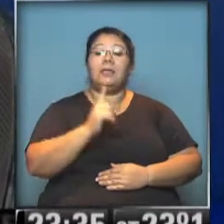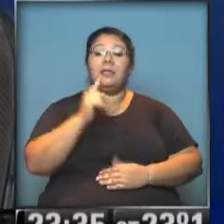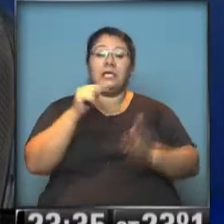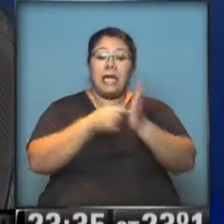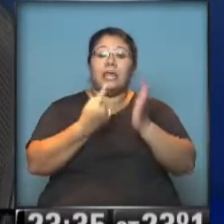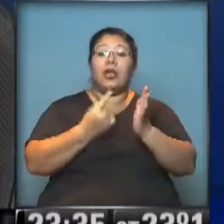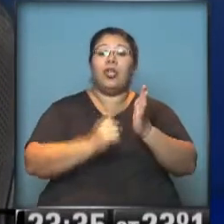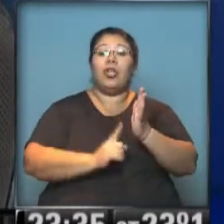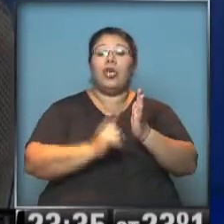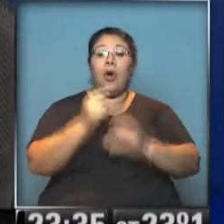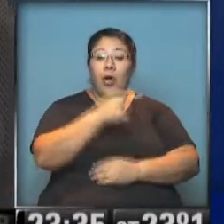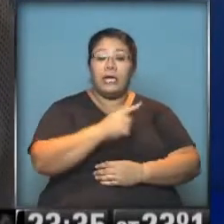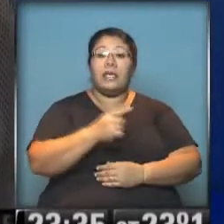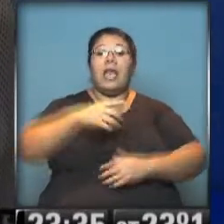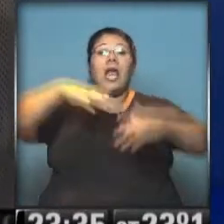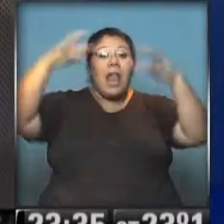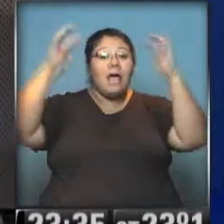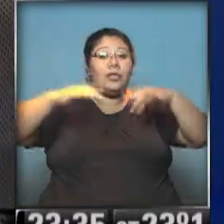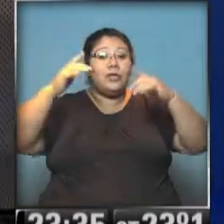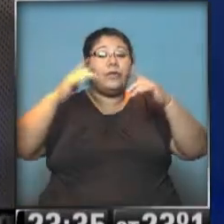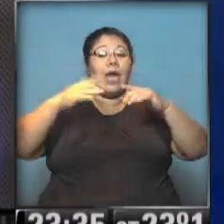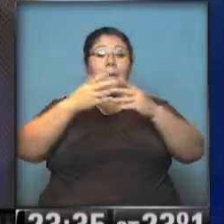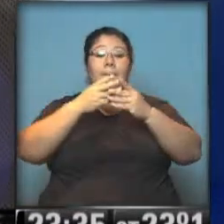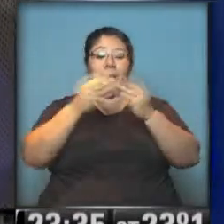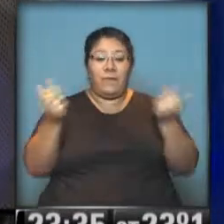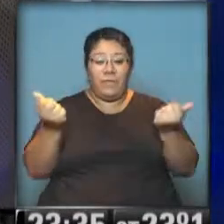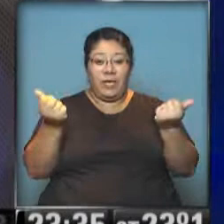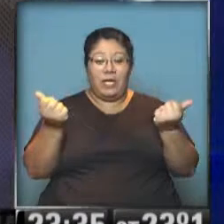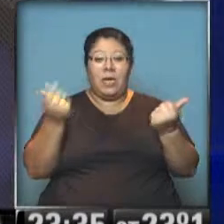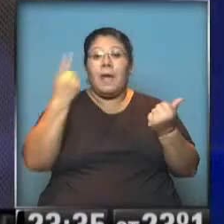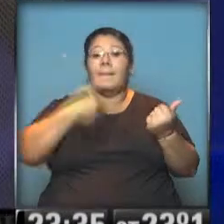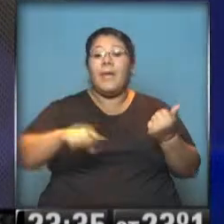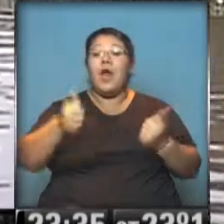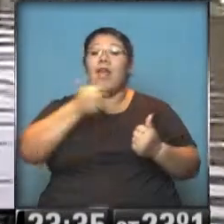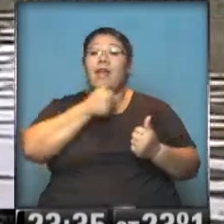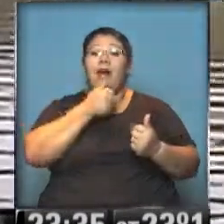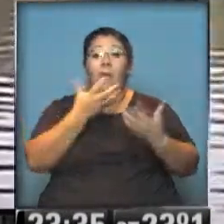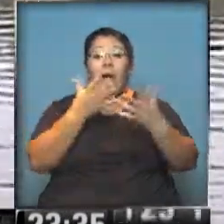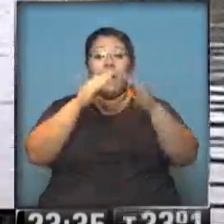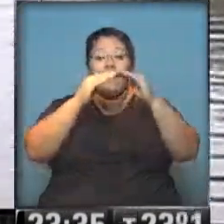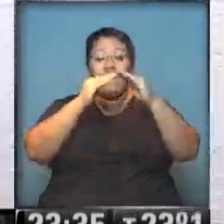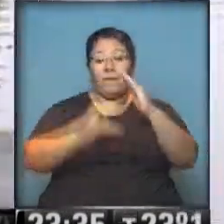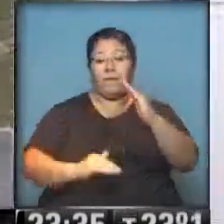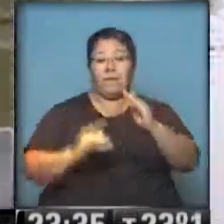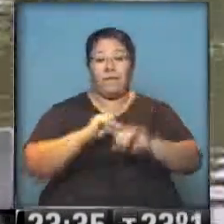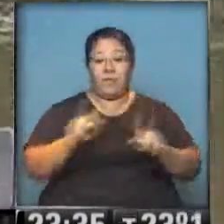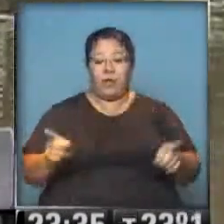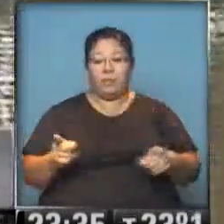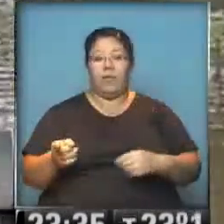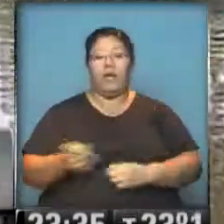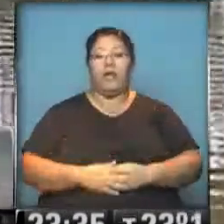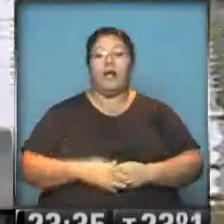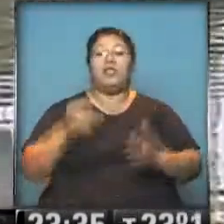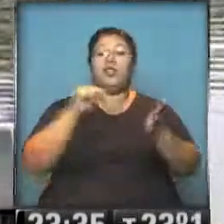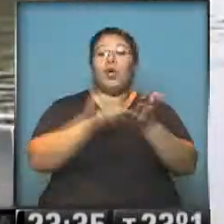las lluvias, lo que no desciende es el agua y cerca de 500 familias todavía están evacuadas. La ciudad de Santa Fe se encuentra en alerta